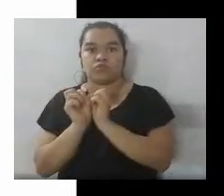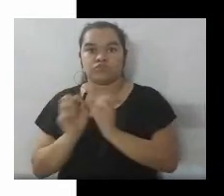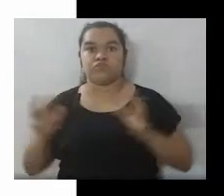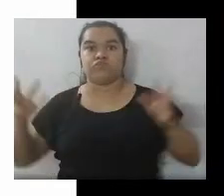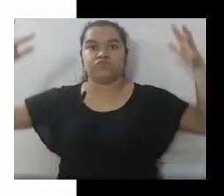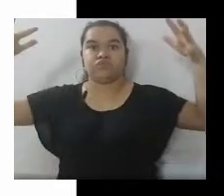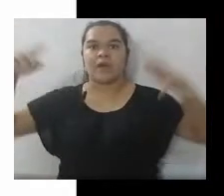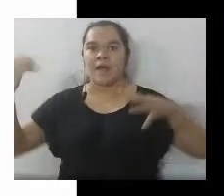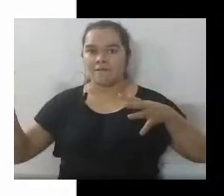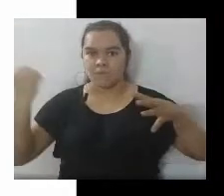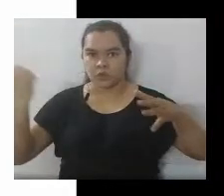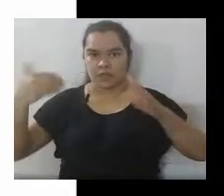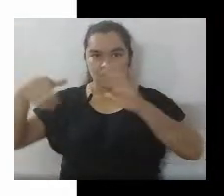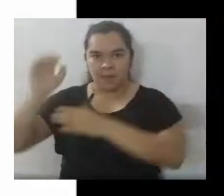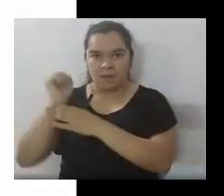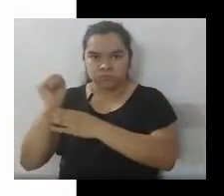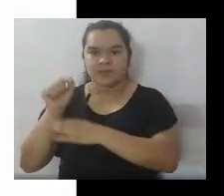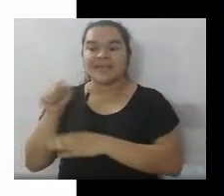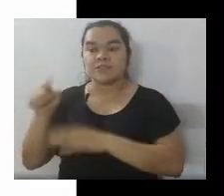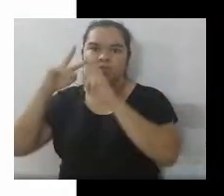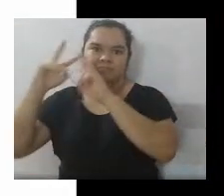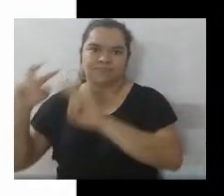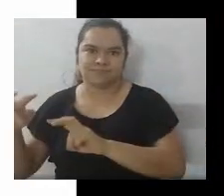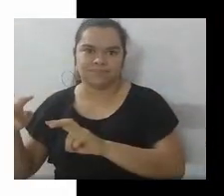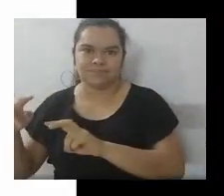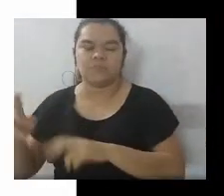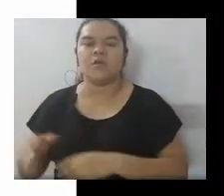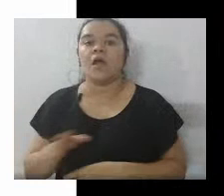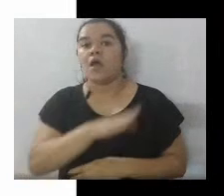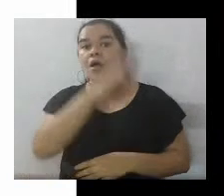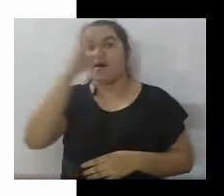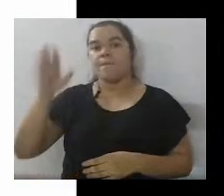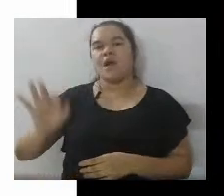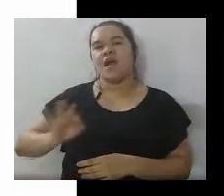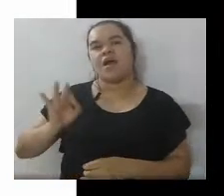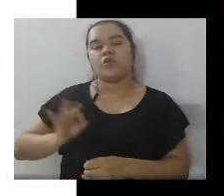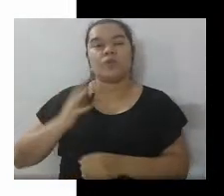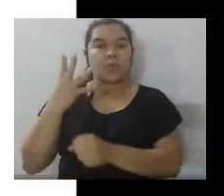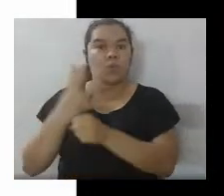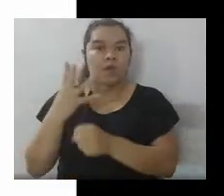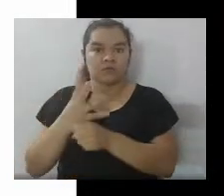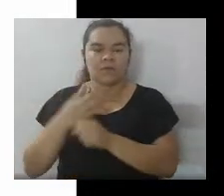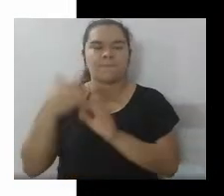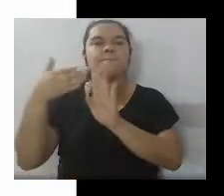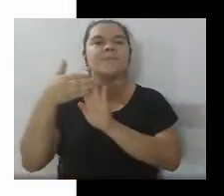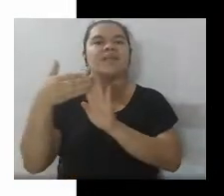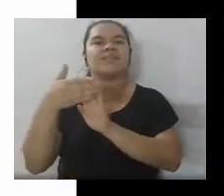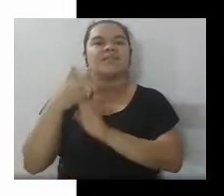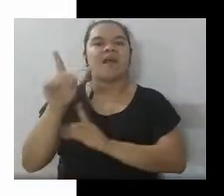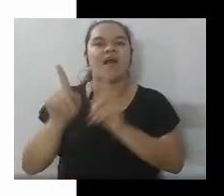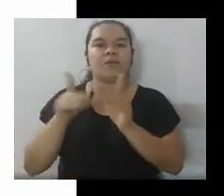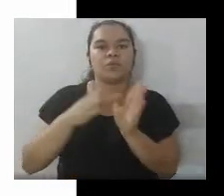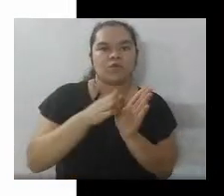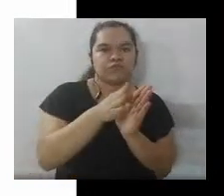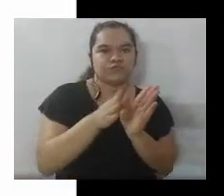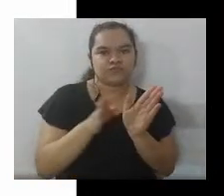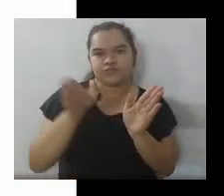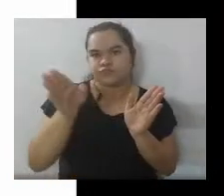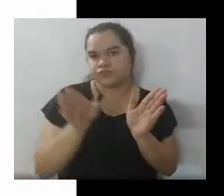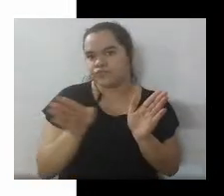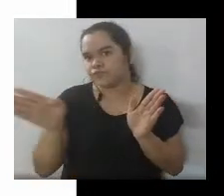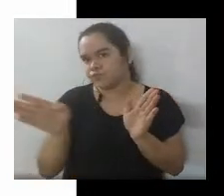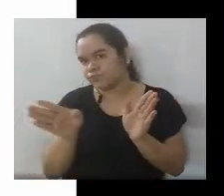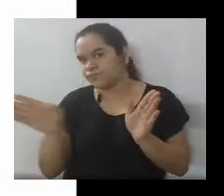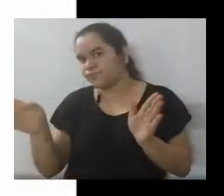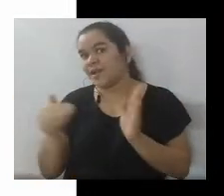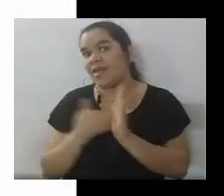año tenemos una serie de materias optativas, es decir, el estudiante puede llegar a optar por